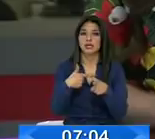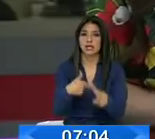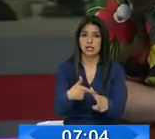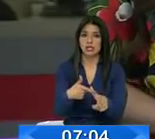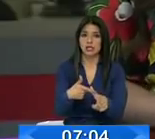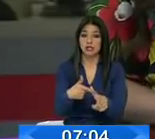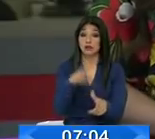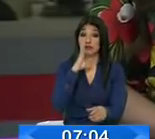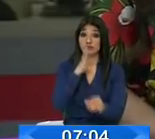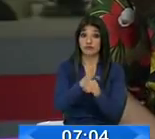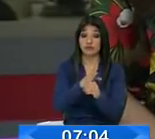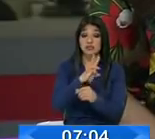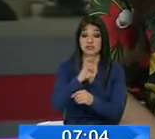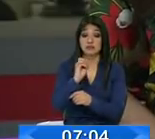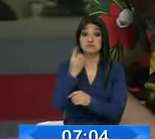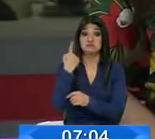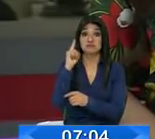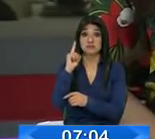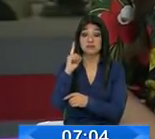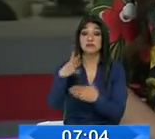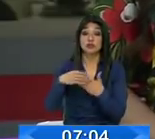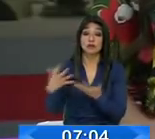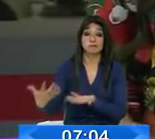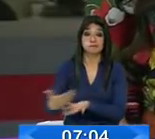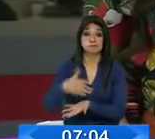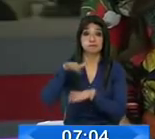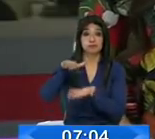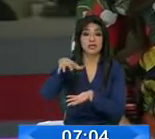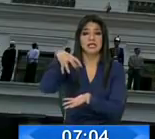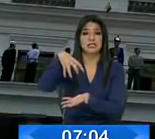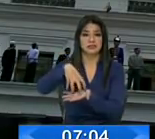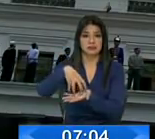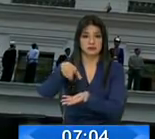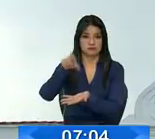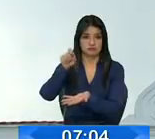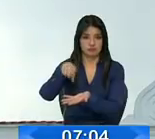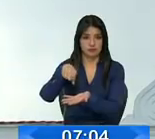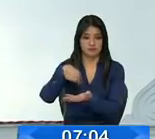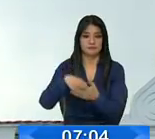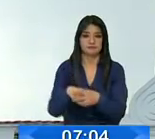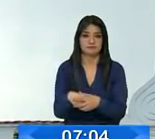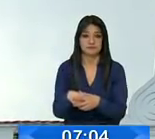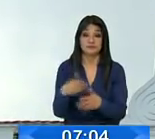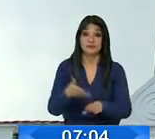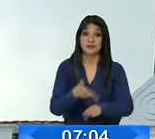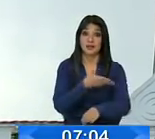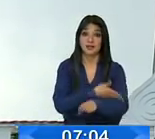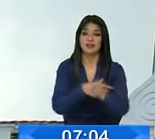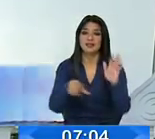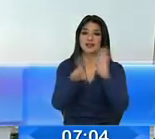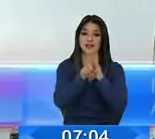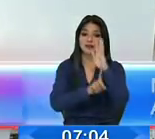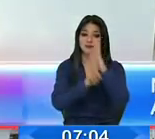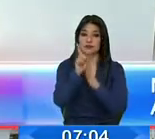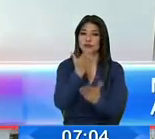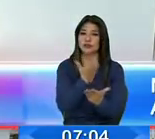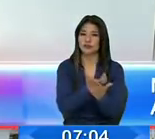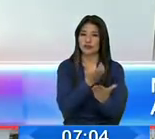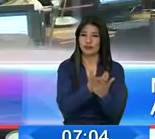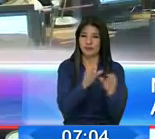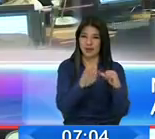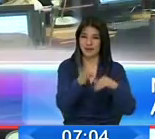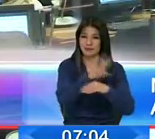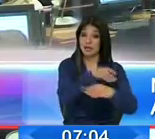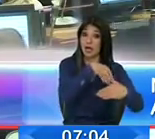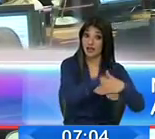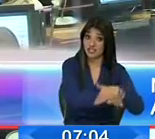menos $600 millones de ingresos para el Estado. Luego de 4 días del archivo de la Ley de Crecimiento Económico, el Ejecutivo